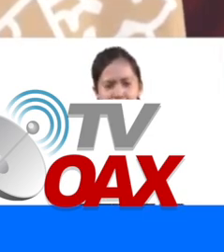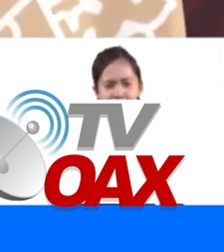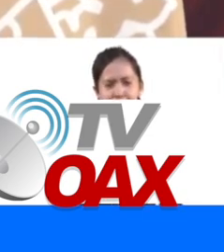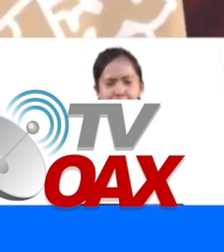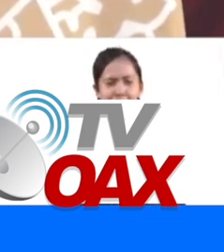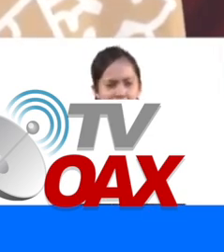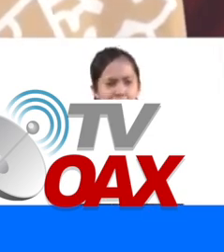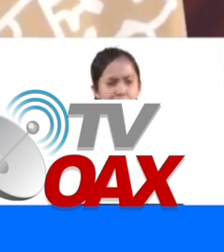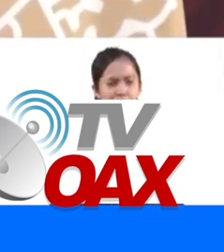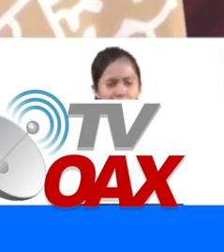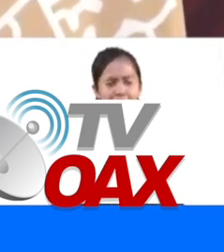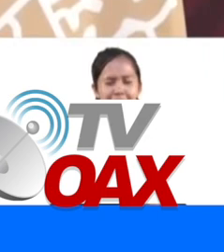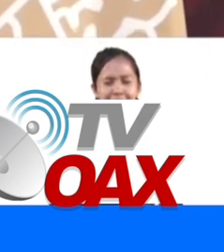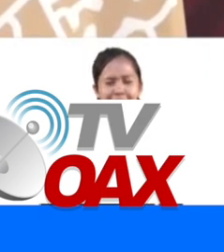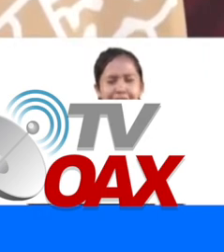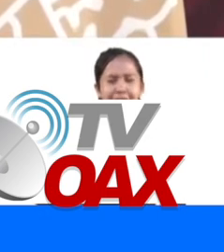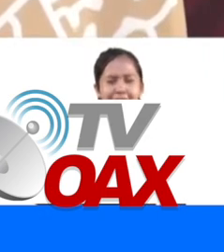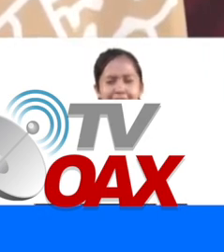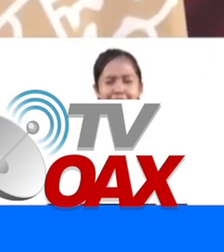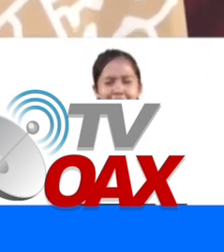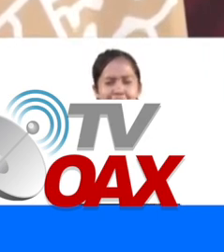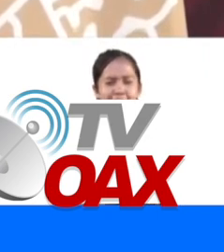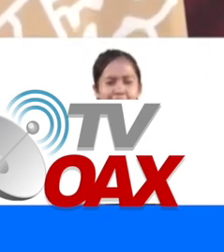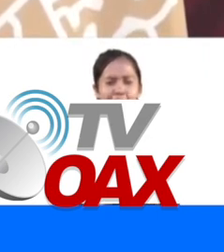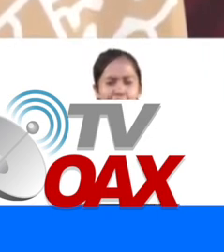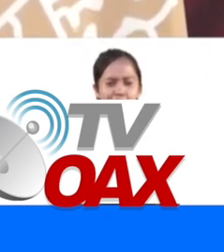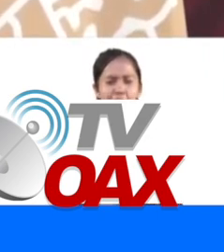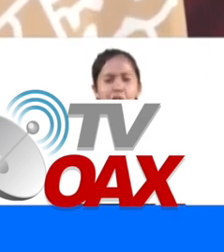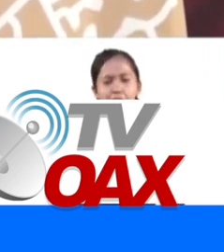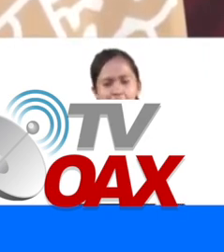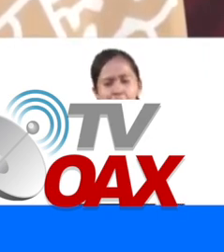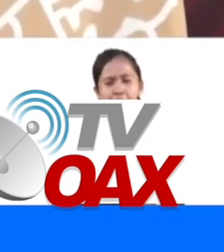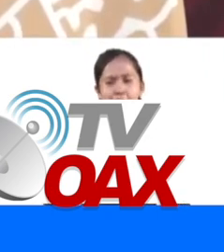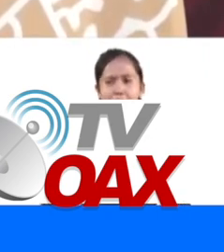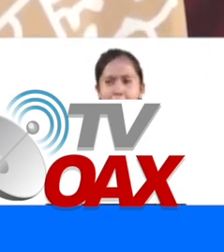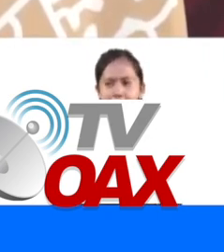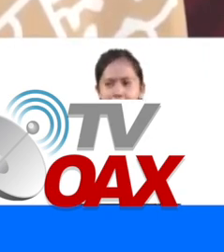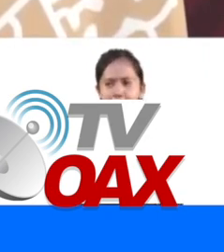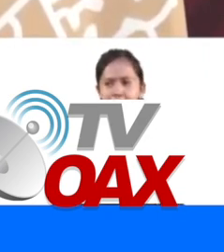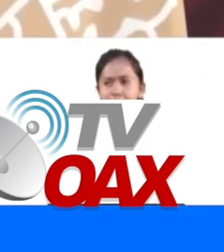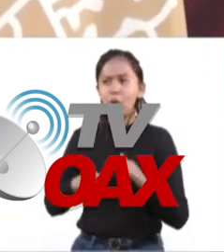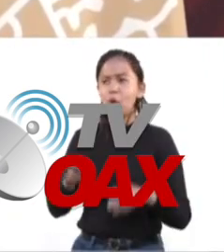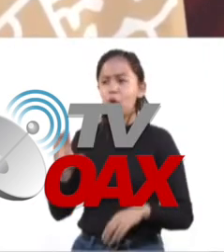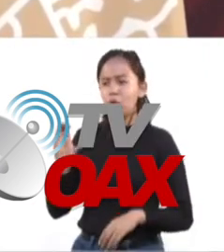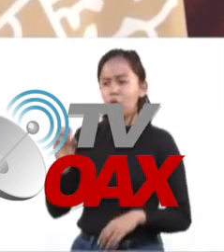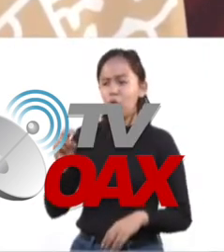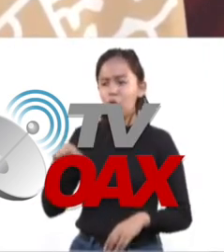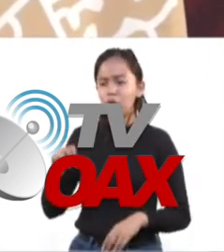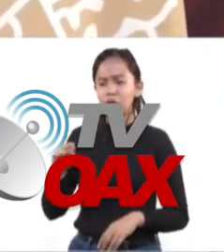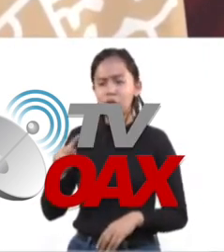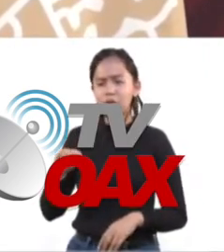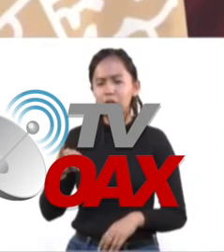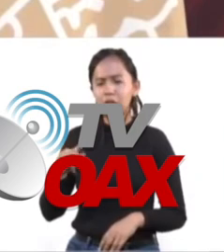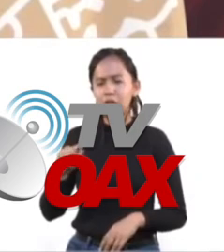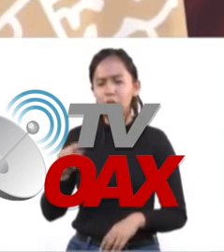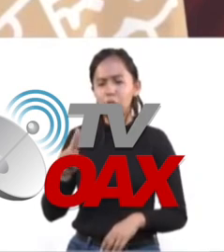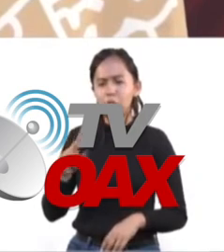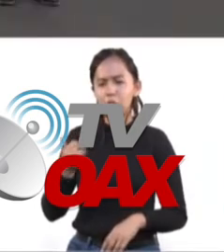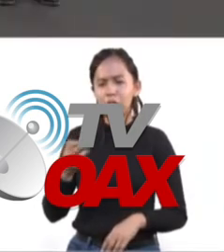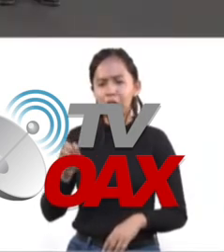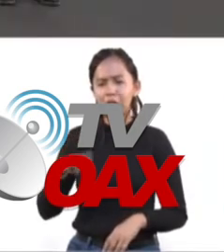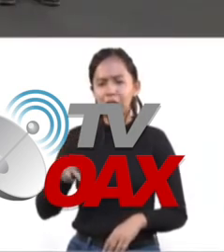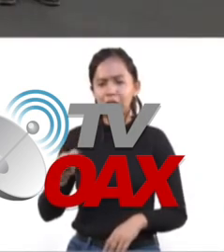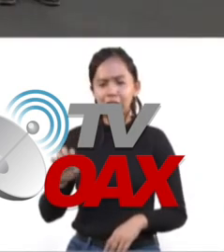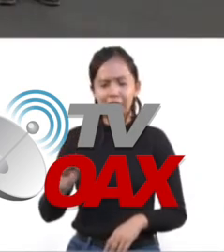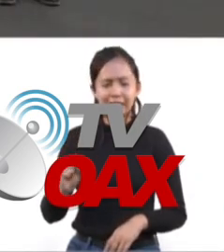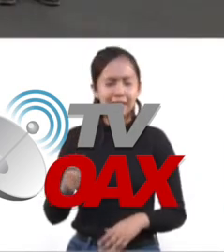Álvaro Obregón, hasta el Metro Constituyentes. Son, en este caso, casi 6 kilómetros